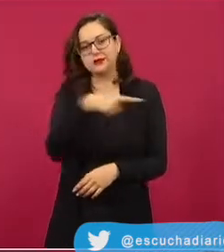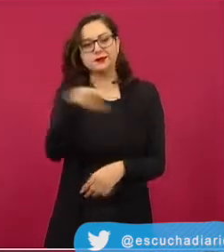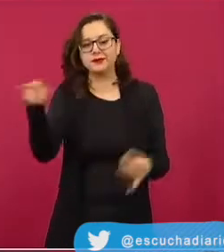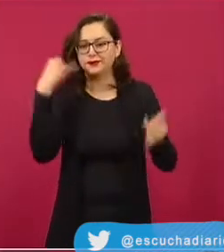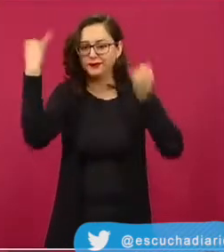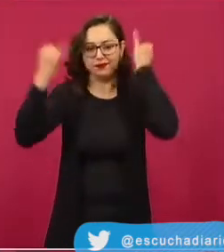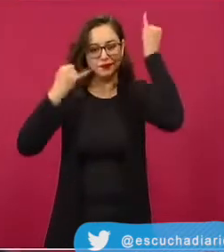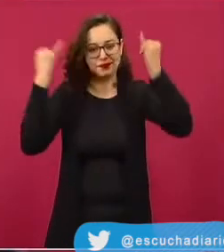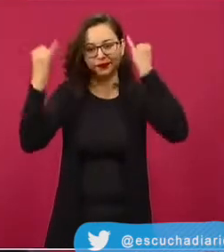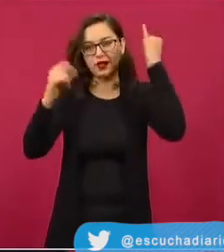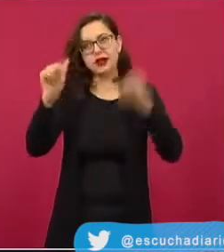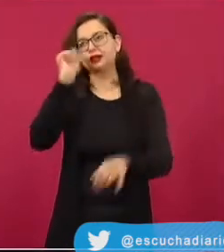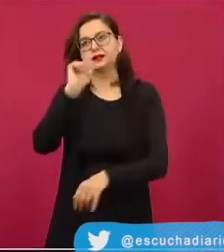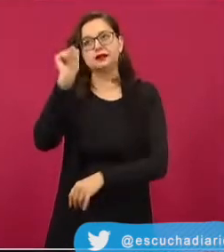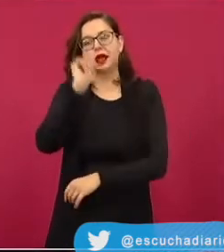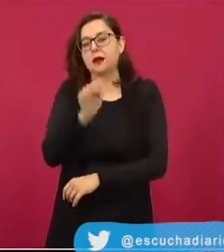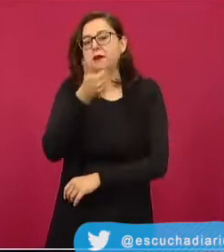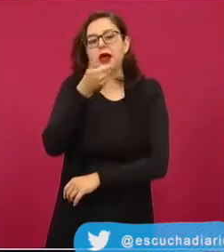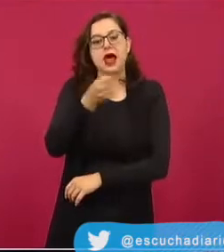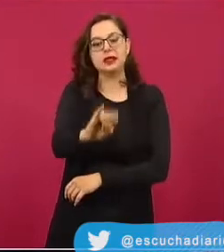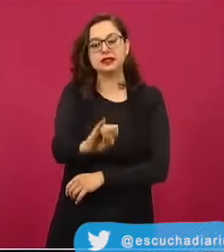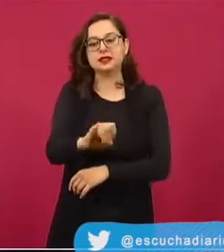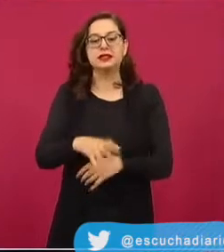tomado demasiado tiempo